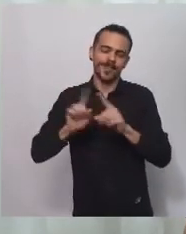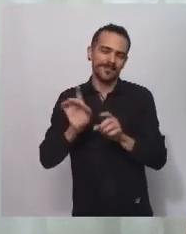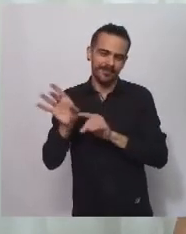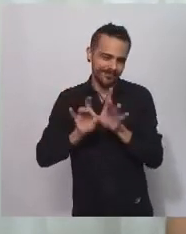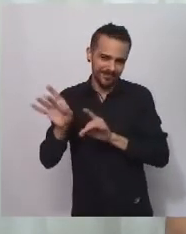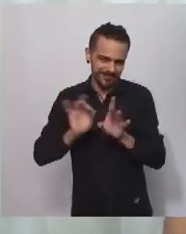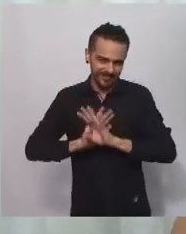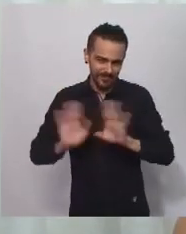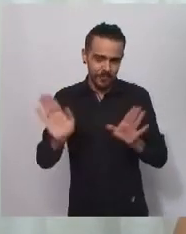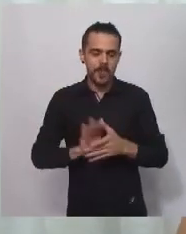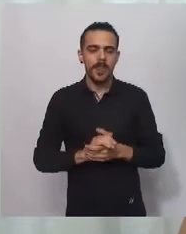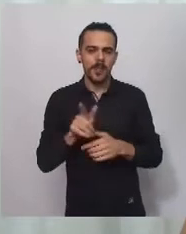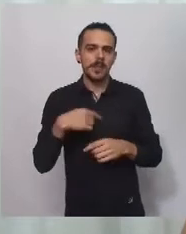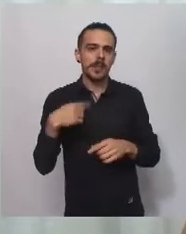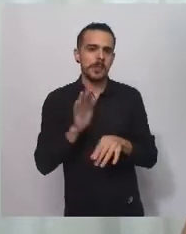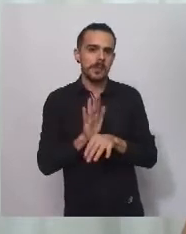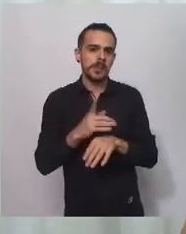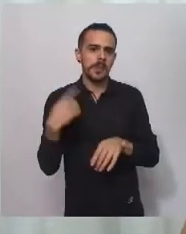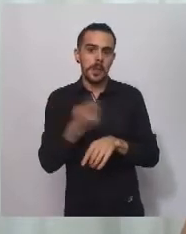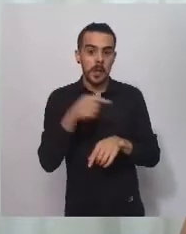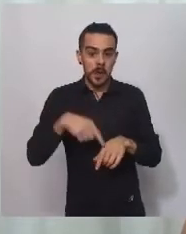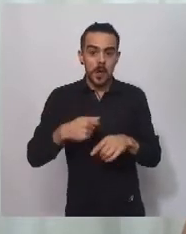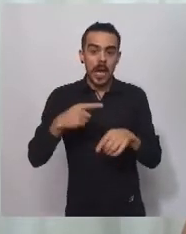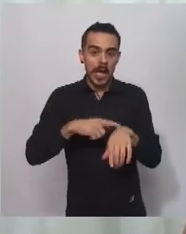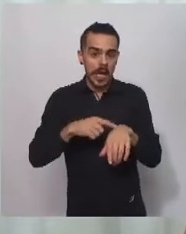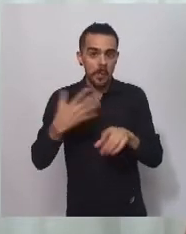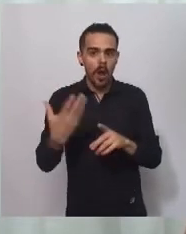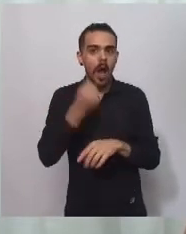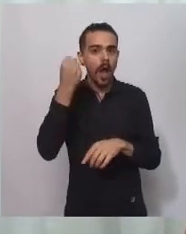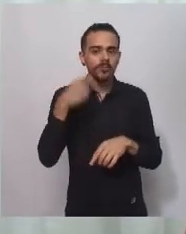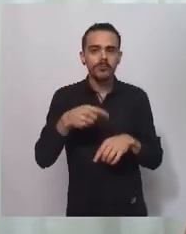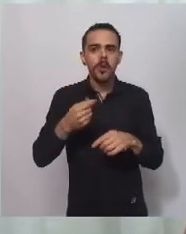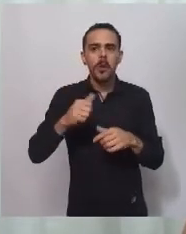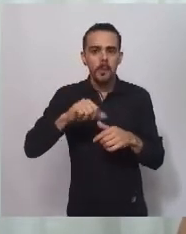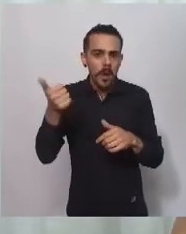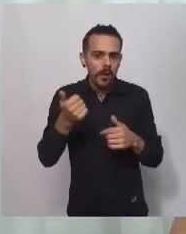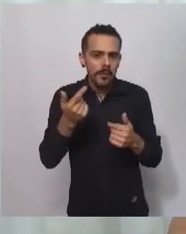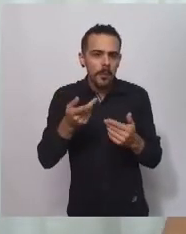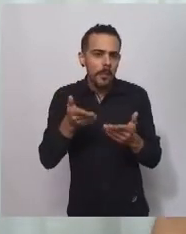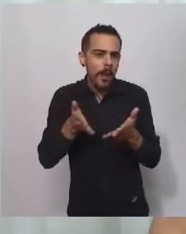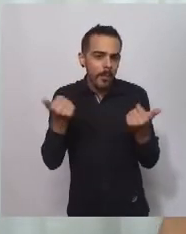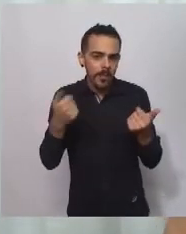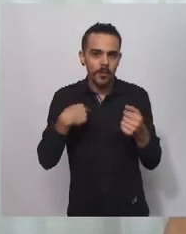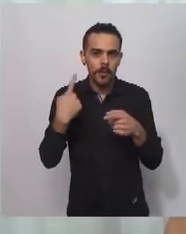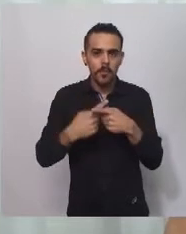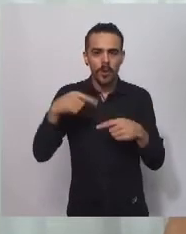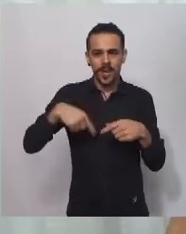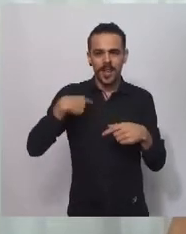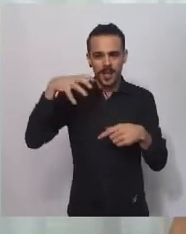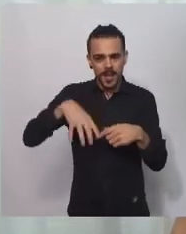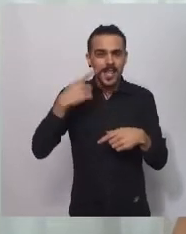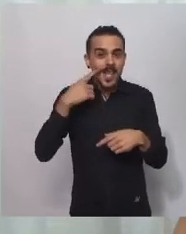situación habida cuenta que ha sido habilitado para realizar los análisis en nuestro laboratorio provincial esto nos va a dar